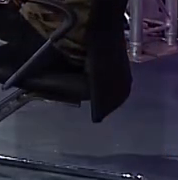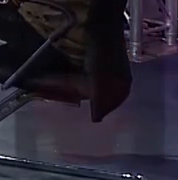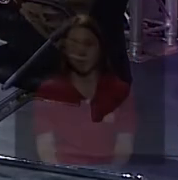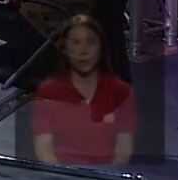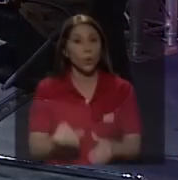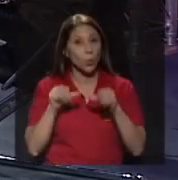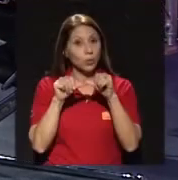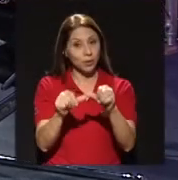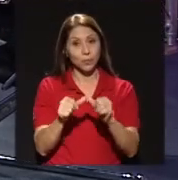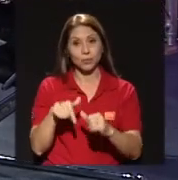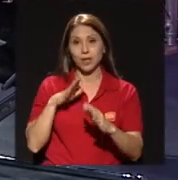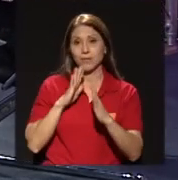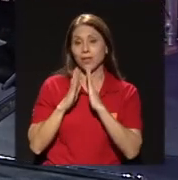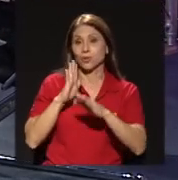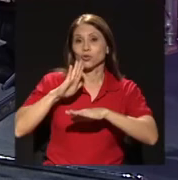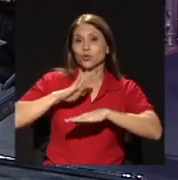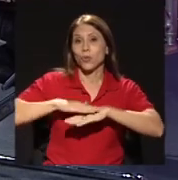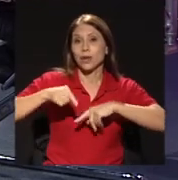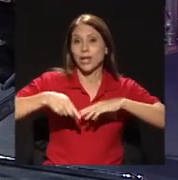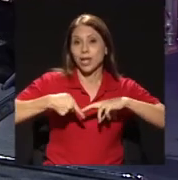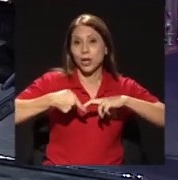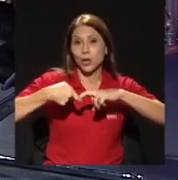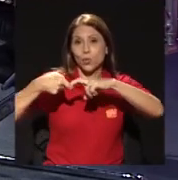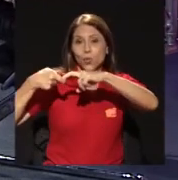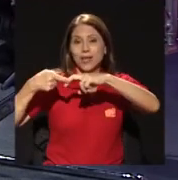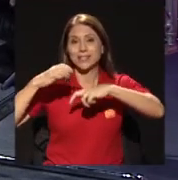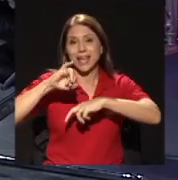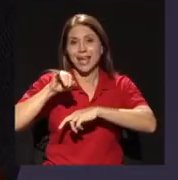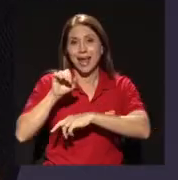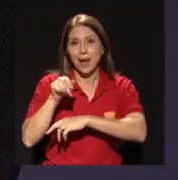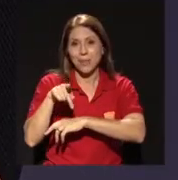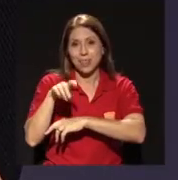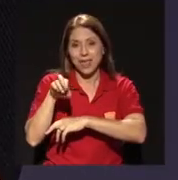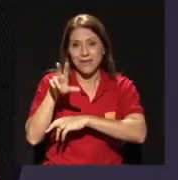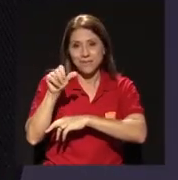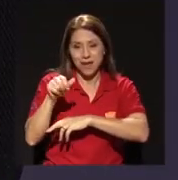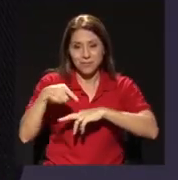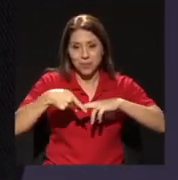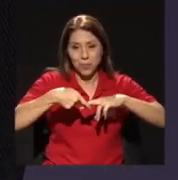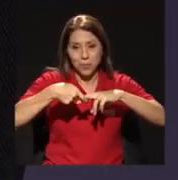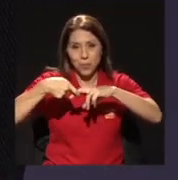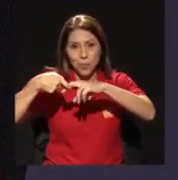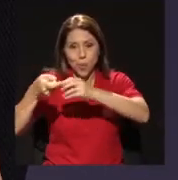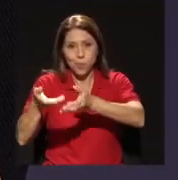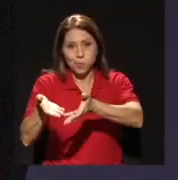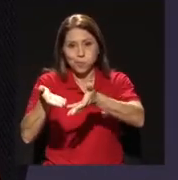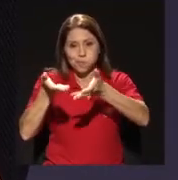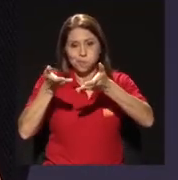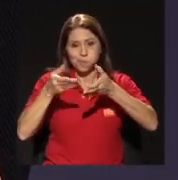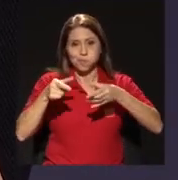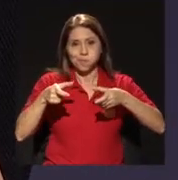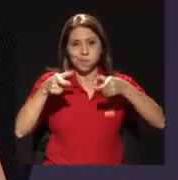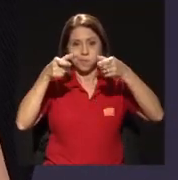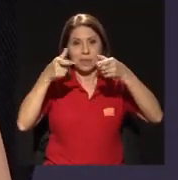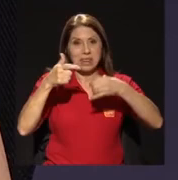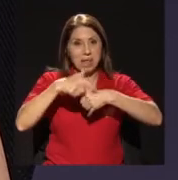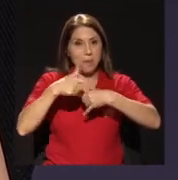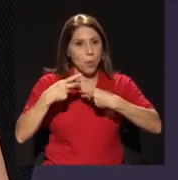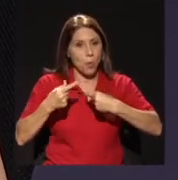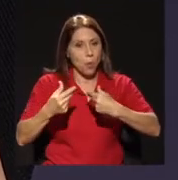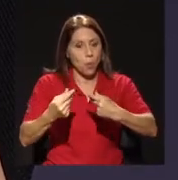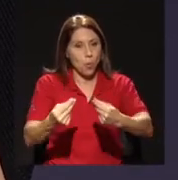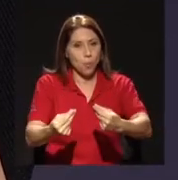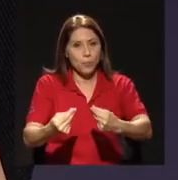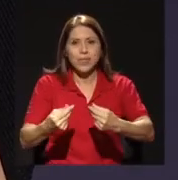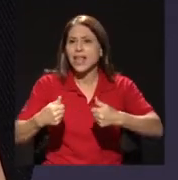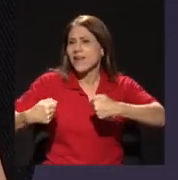Volvemos aquí conversando sobre las grúas de Habdeba, que se nos va el tiempo muy rápido. Le consultan, María, ¿cuáles son los mayores retos que enfrentan las